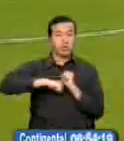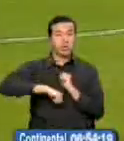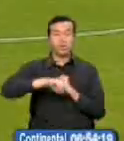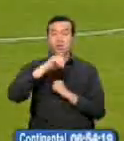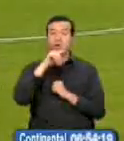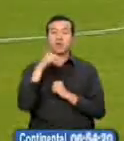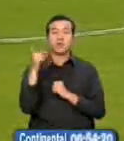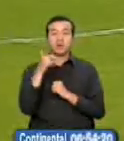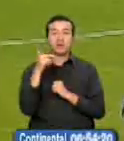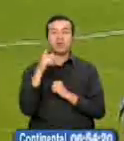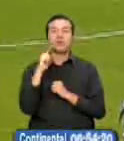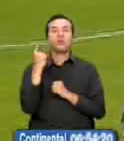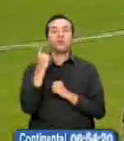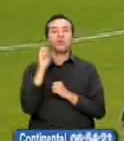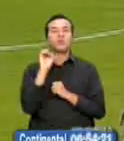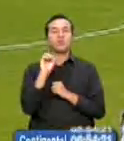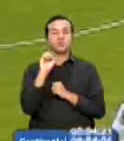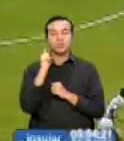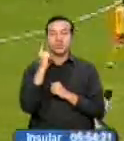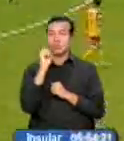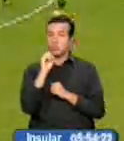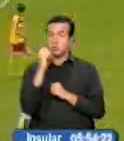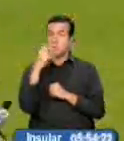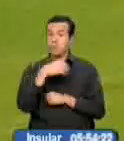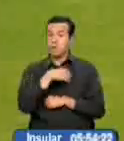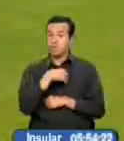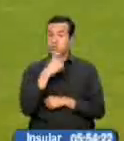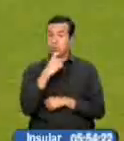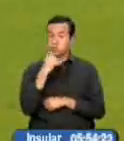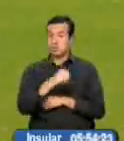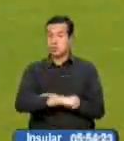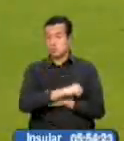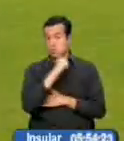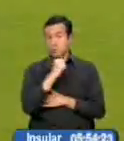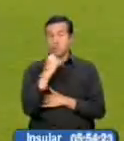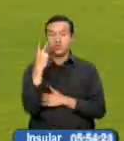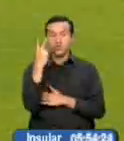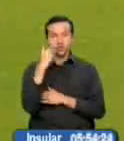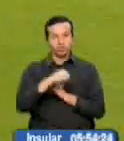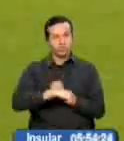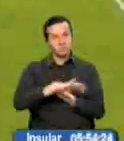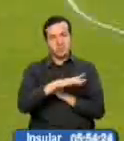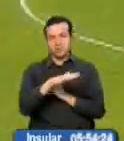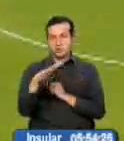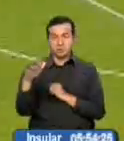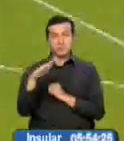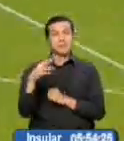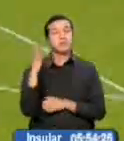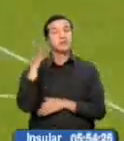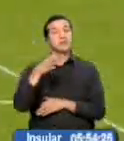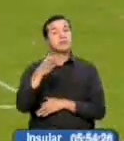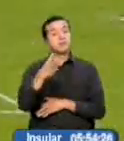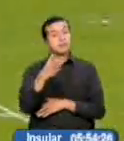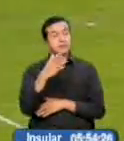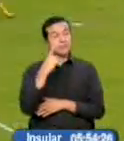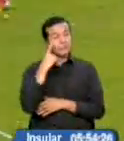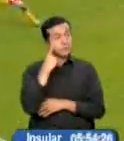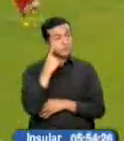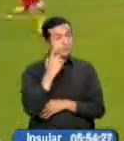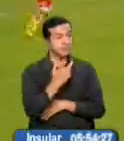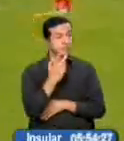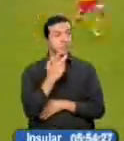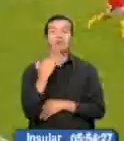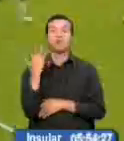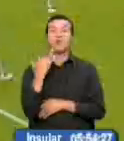Deportiva Aucas, que se impone 1-0. Tiene que ir a ganarle a Barcelona, por diferencia de 2 goles por lo menos. Y que el Delfín caiga también en